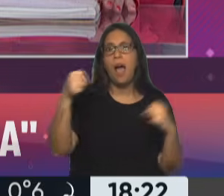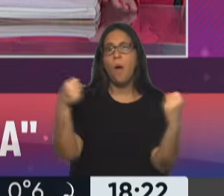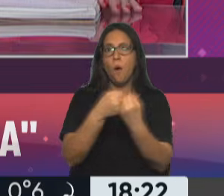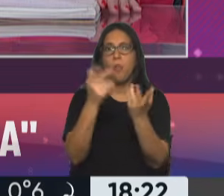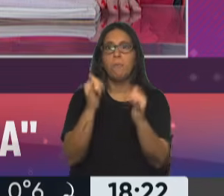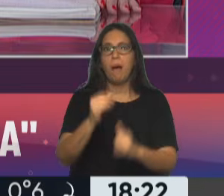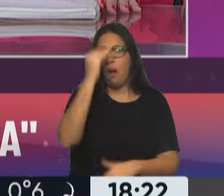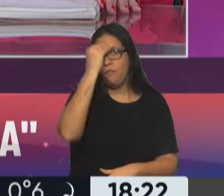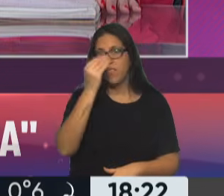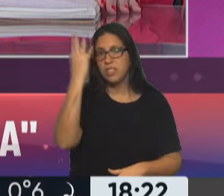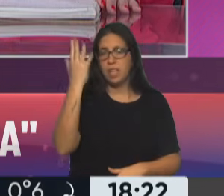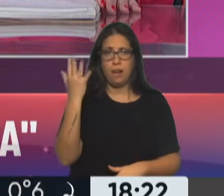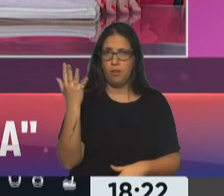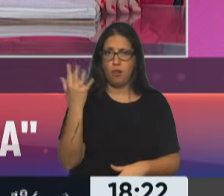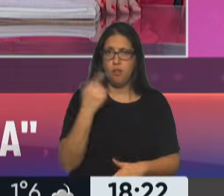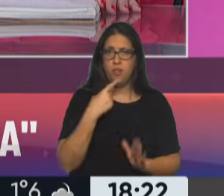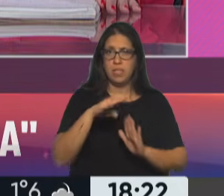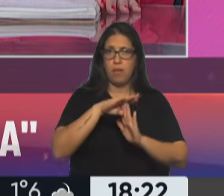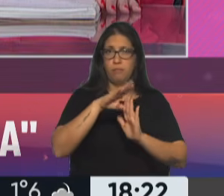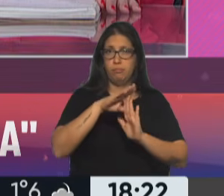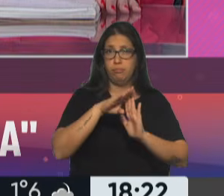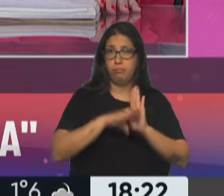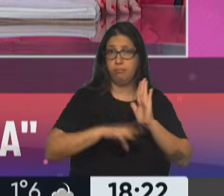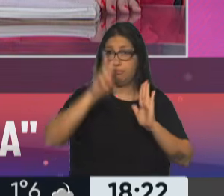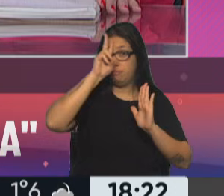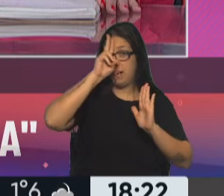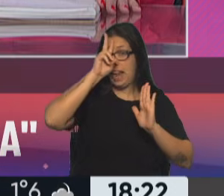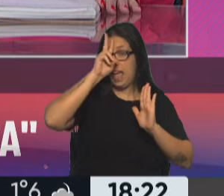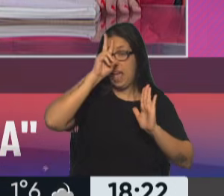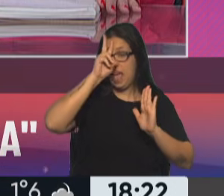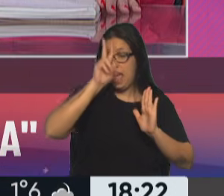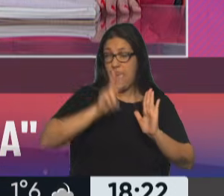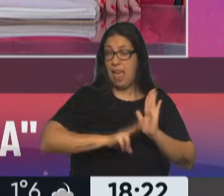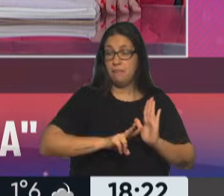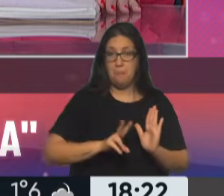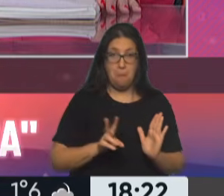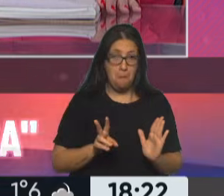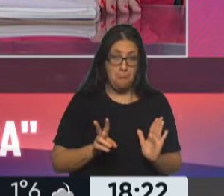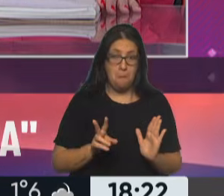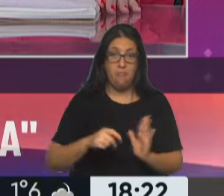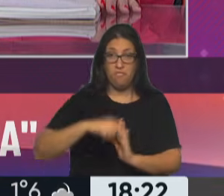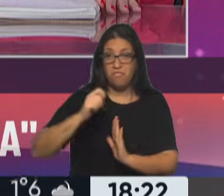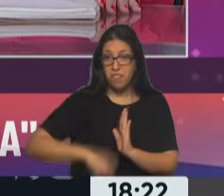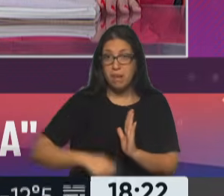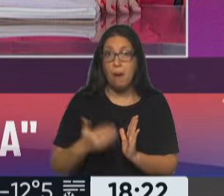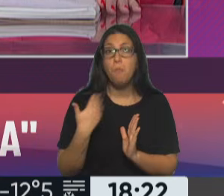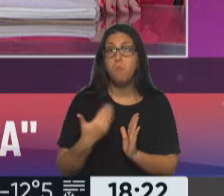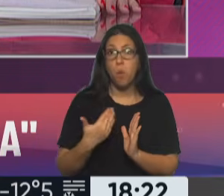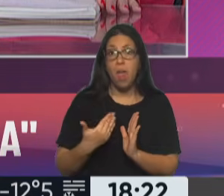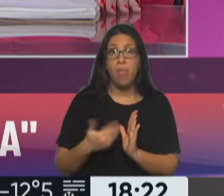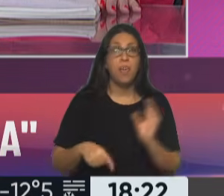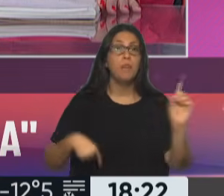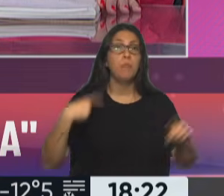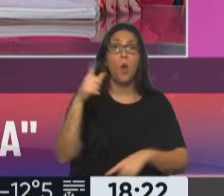tampoco garantiza que se respete a rajatabla este acuerdo, ¿no? Digo, mañana pueden firmarlo, pero el lunes se puede violar este